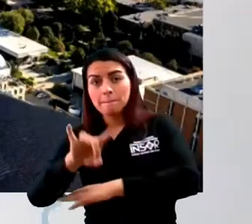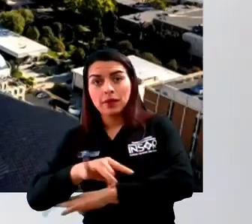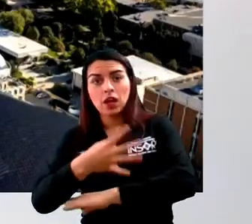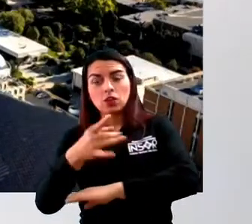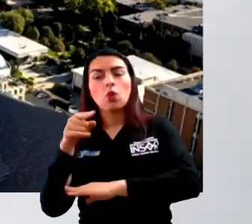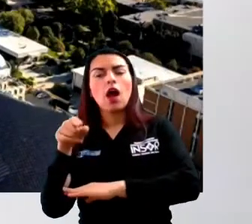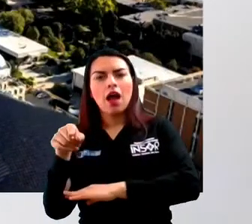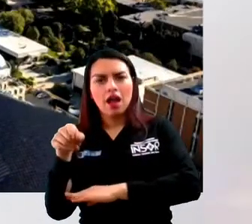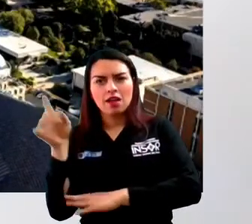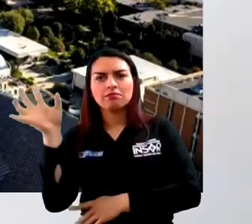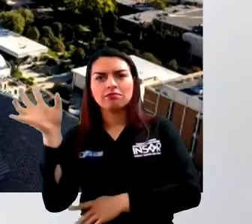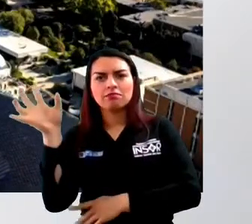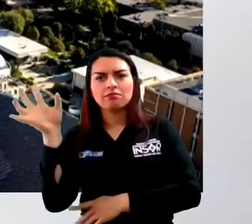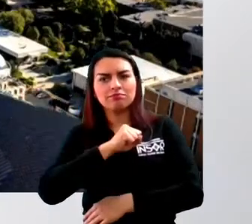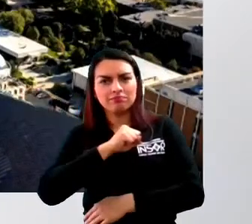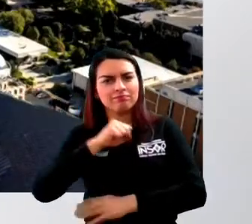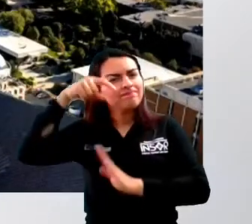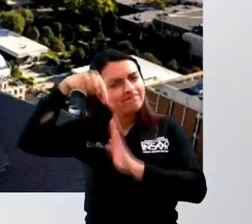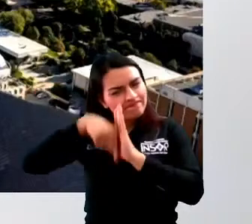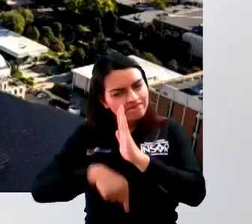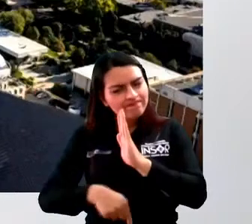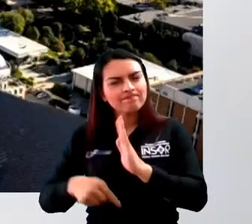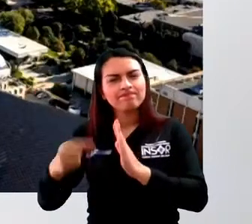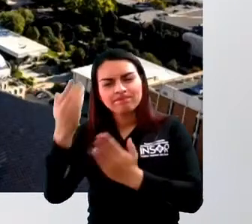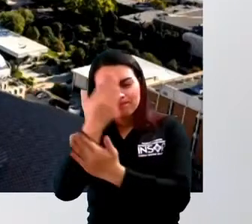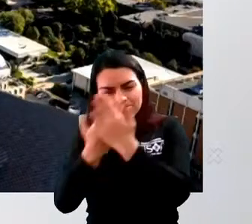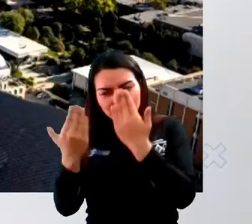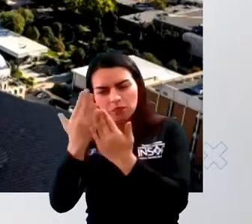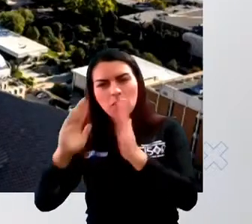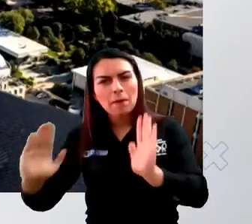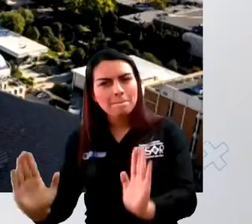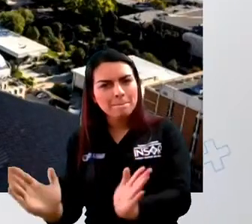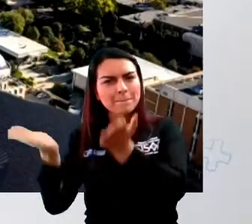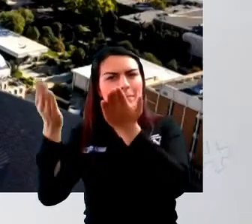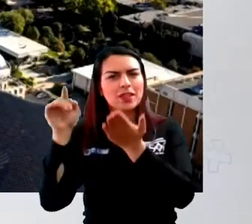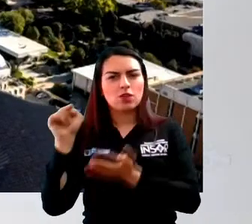trabajar. Debemos mejorar esto. Por ejemplo,